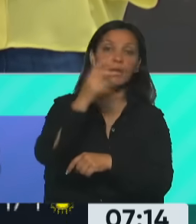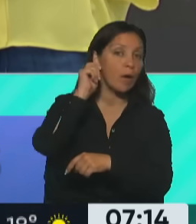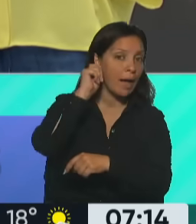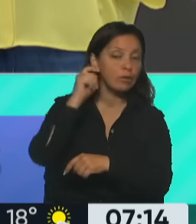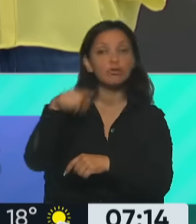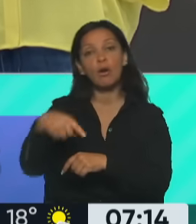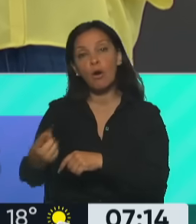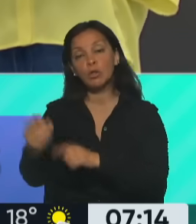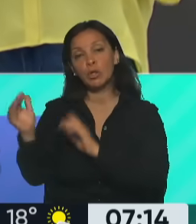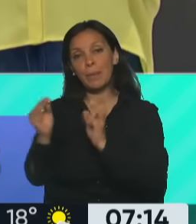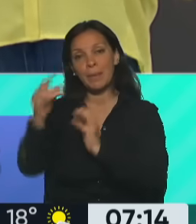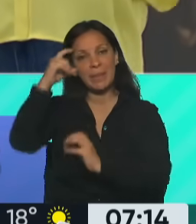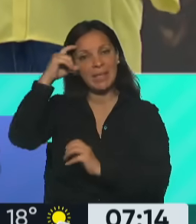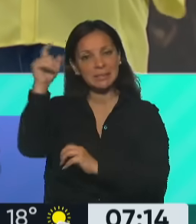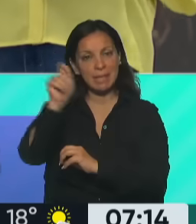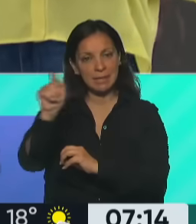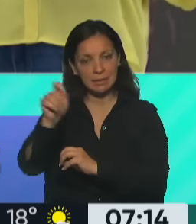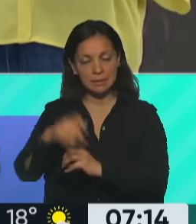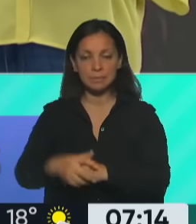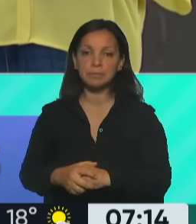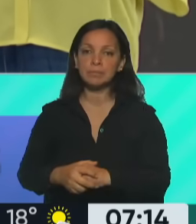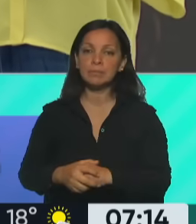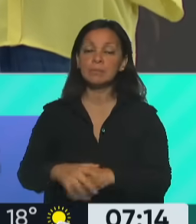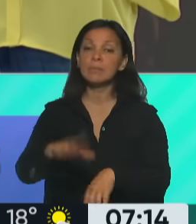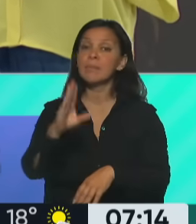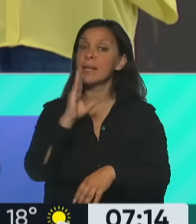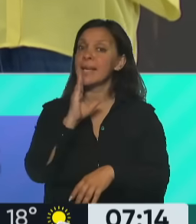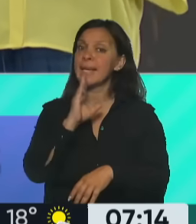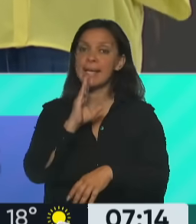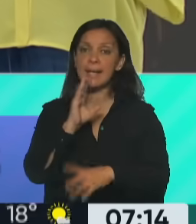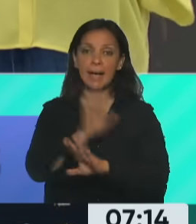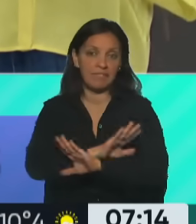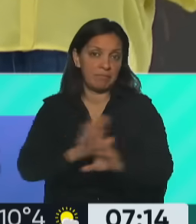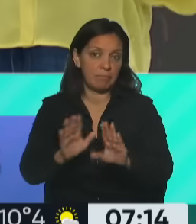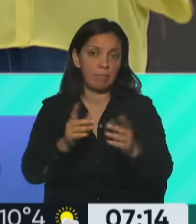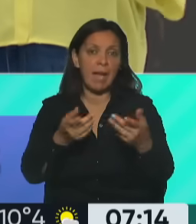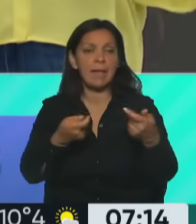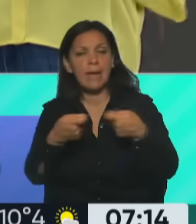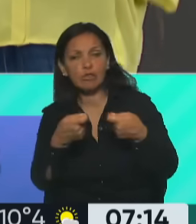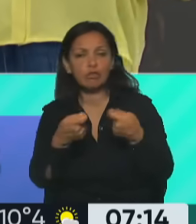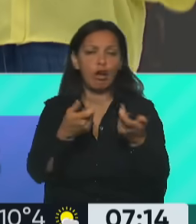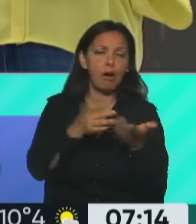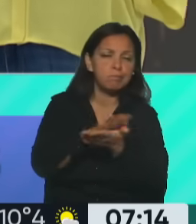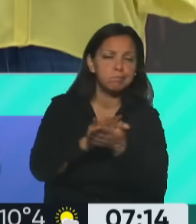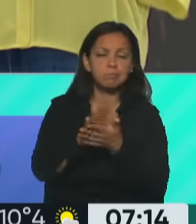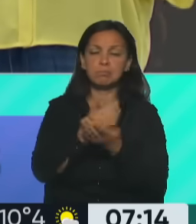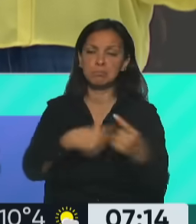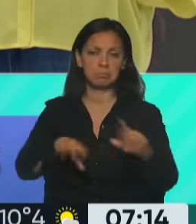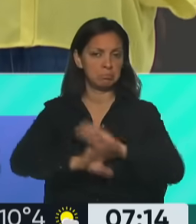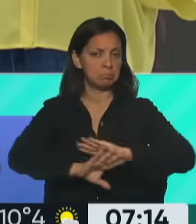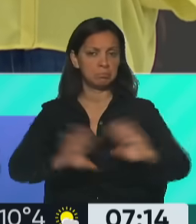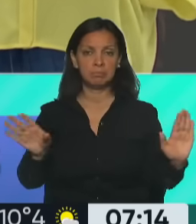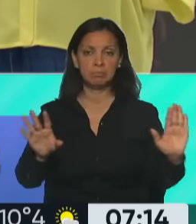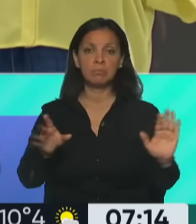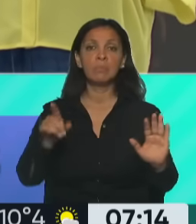también recordar esto, que Israel se retiró de las negociaciones y además que jamás manifestó el día de